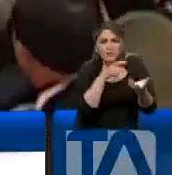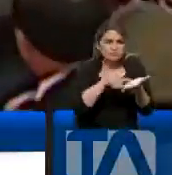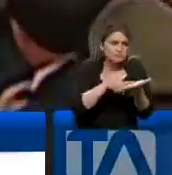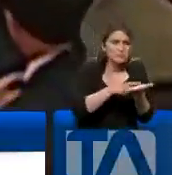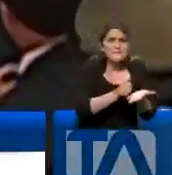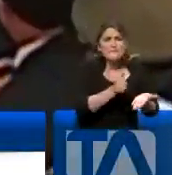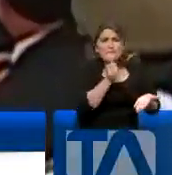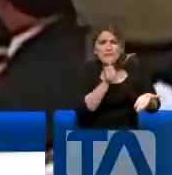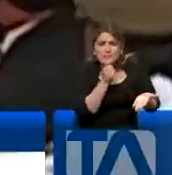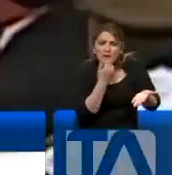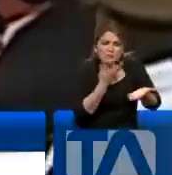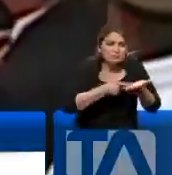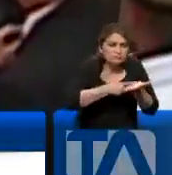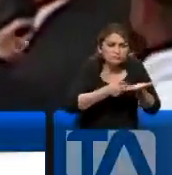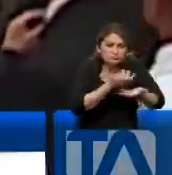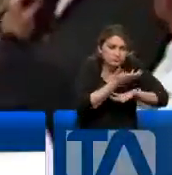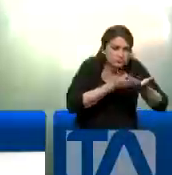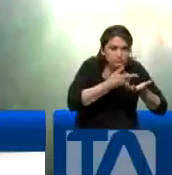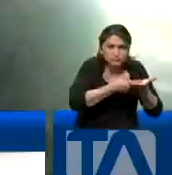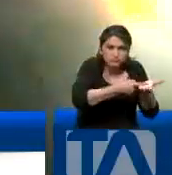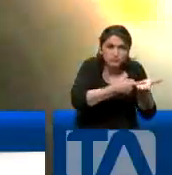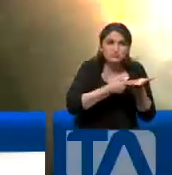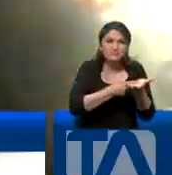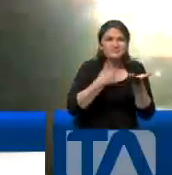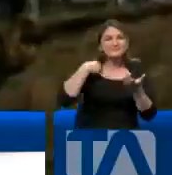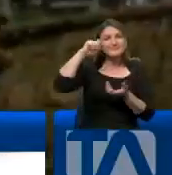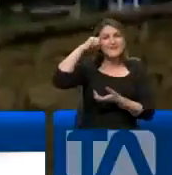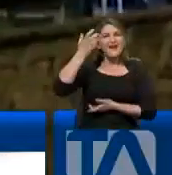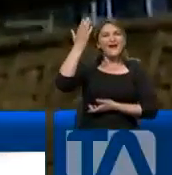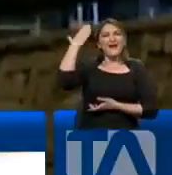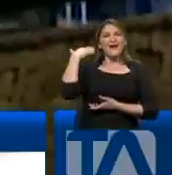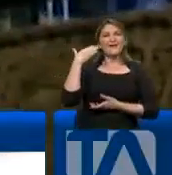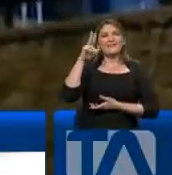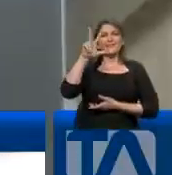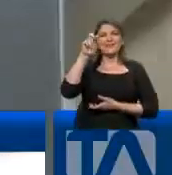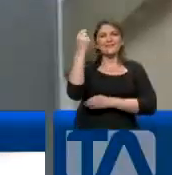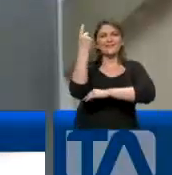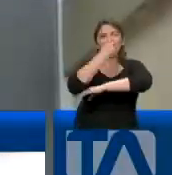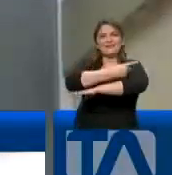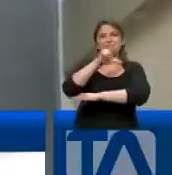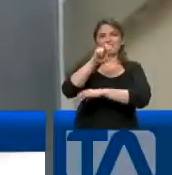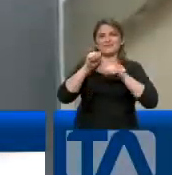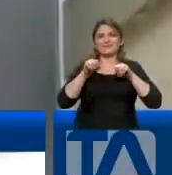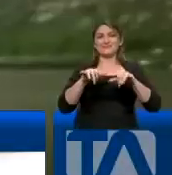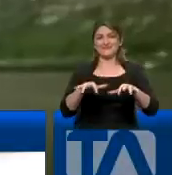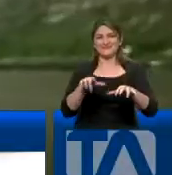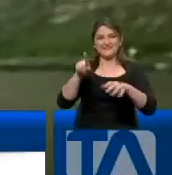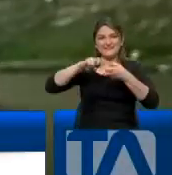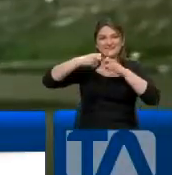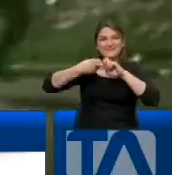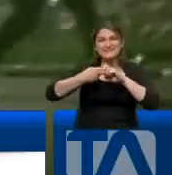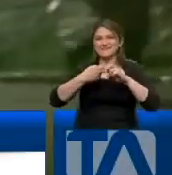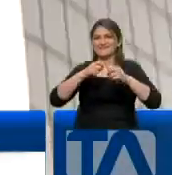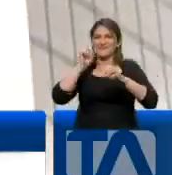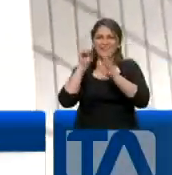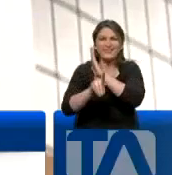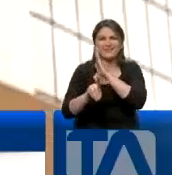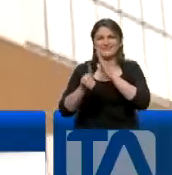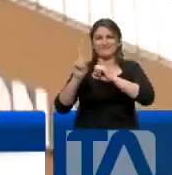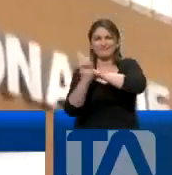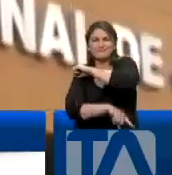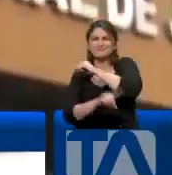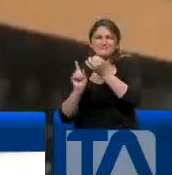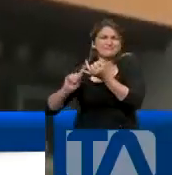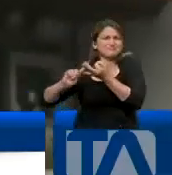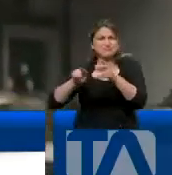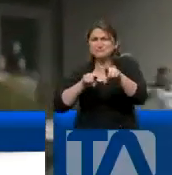interés del primer mandatario, como los juicios del 30S, nombramiento de jueces, sanción a otros, concursos y